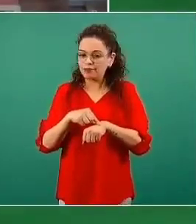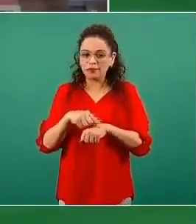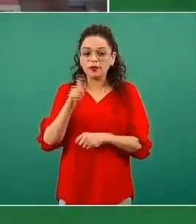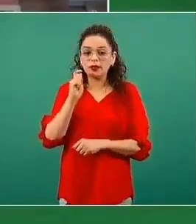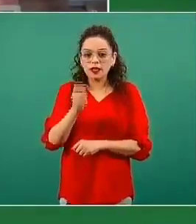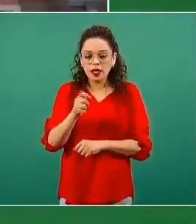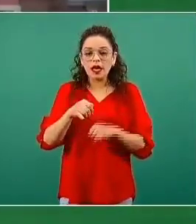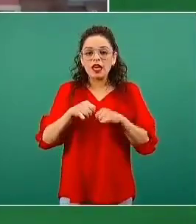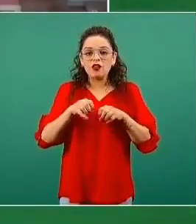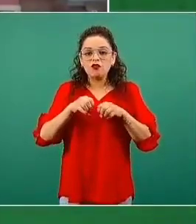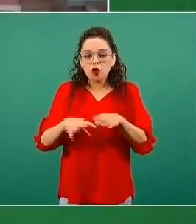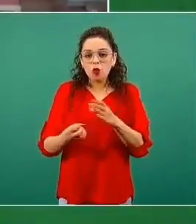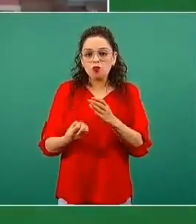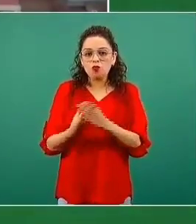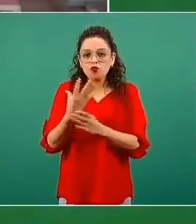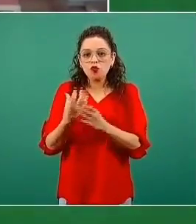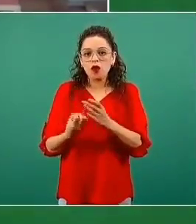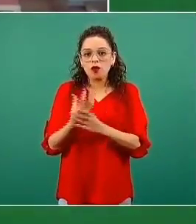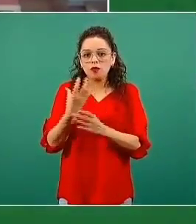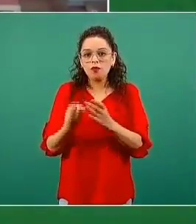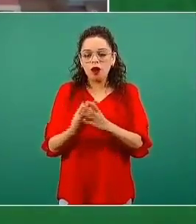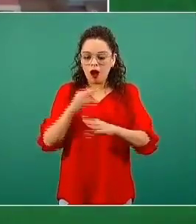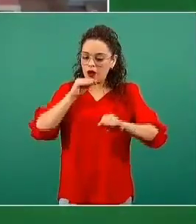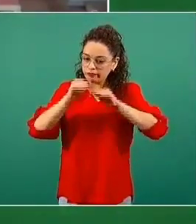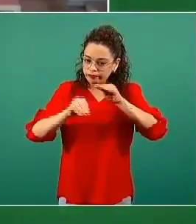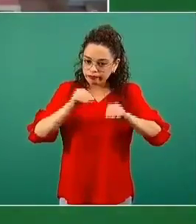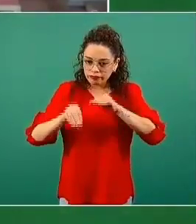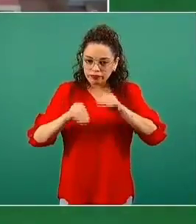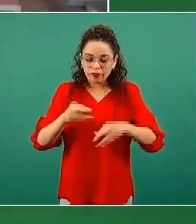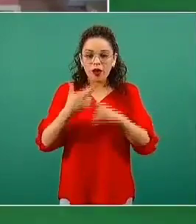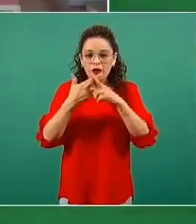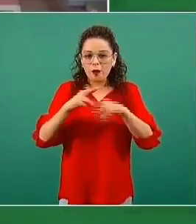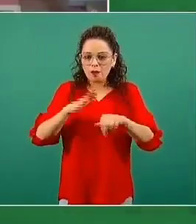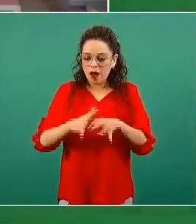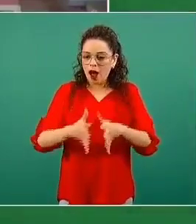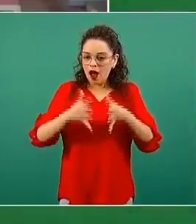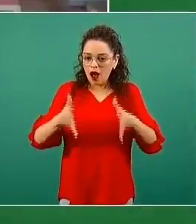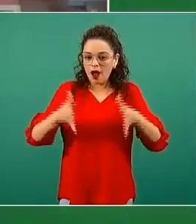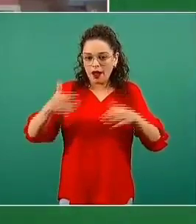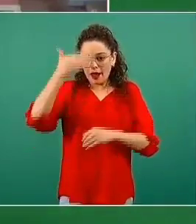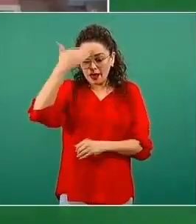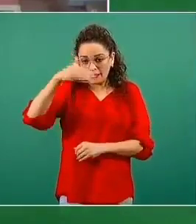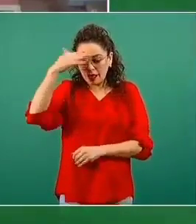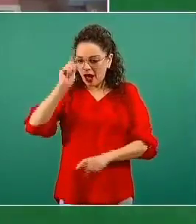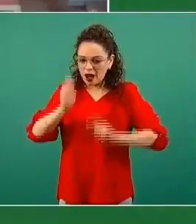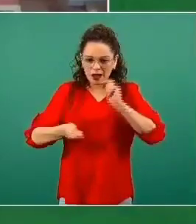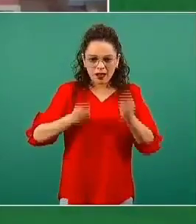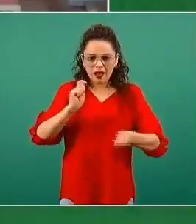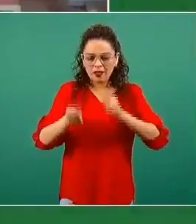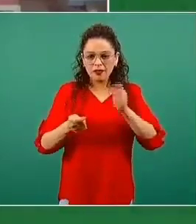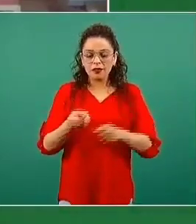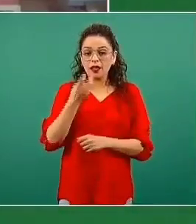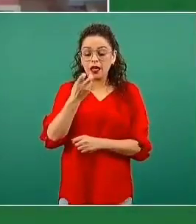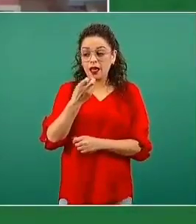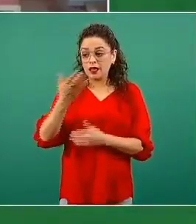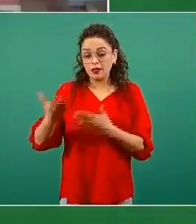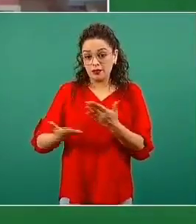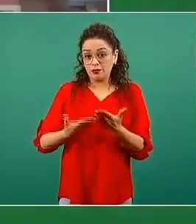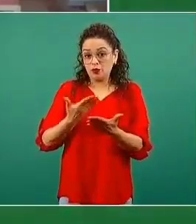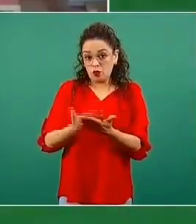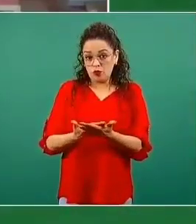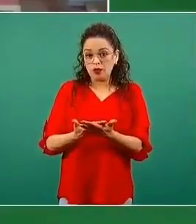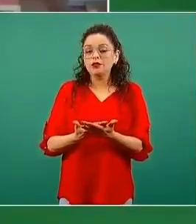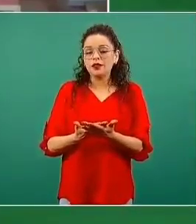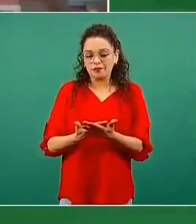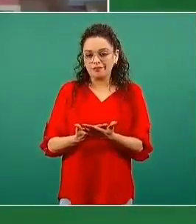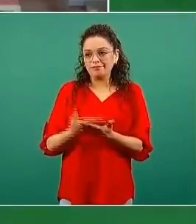actualización de la información en una perspectiva más amplia. De ahí que con mucho gusto recibimos la propuesta a la que nos convocara la Secretaría de